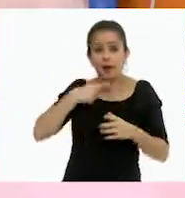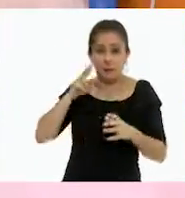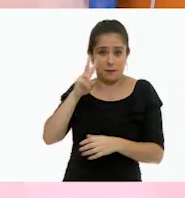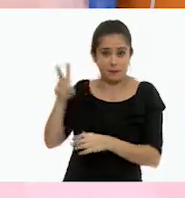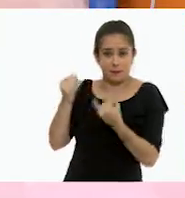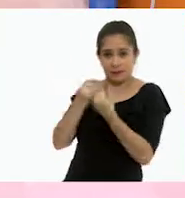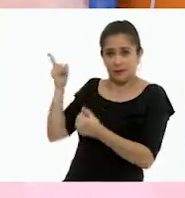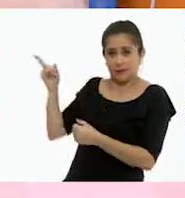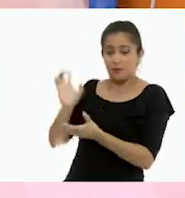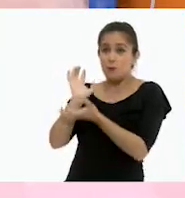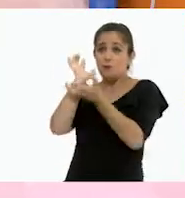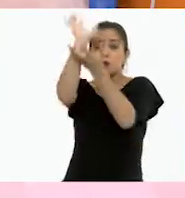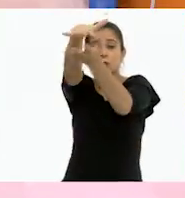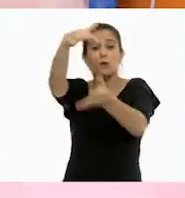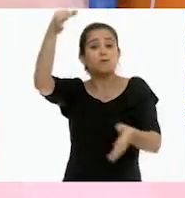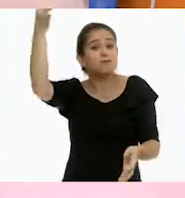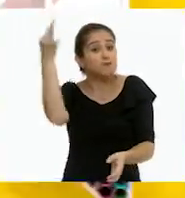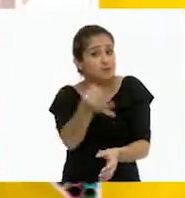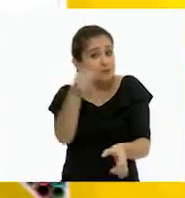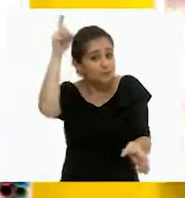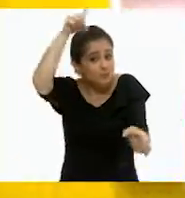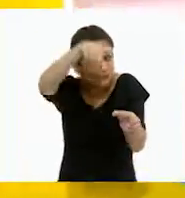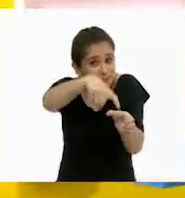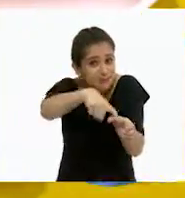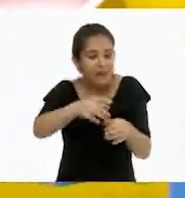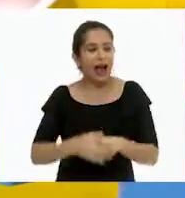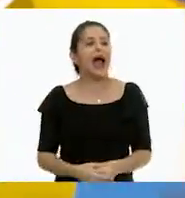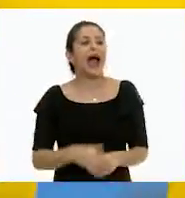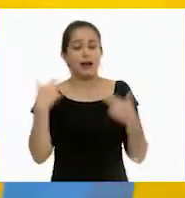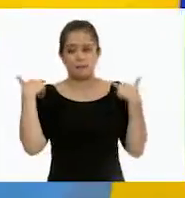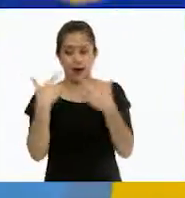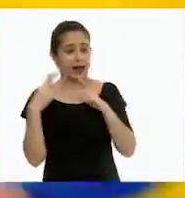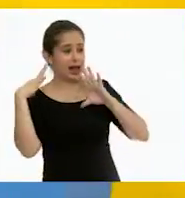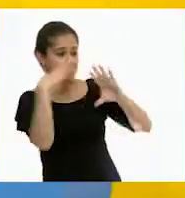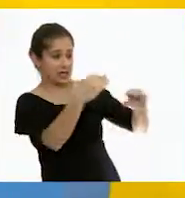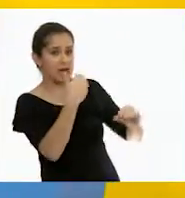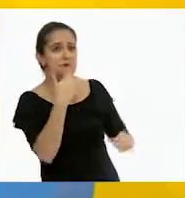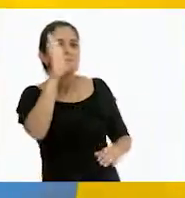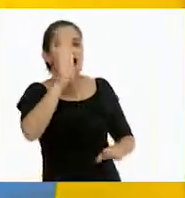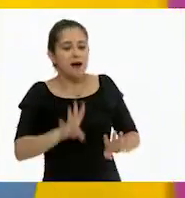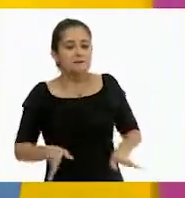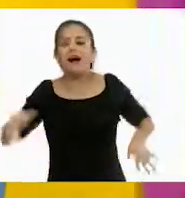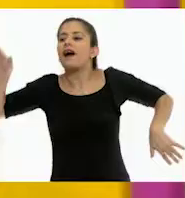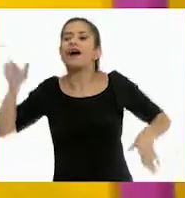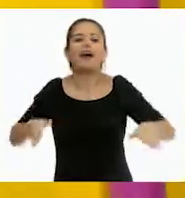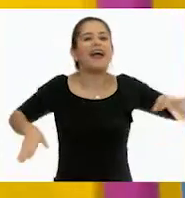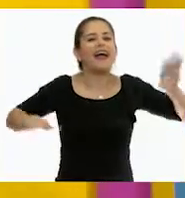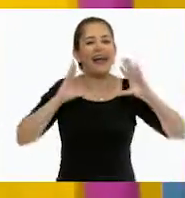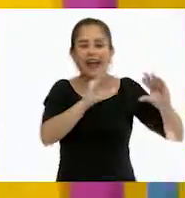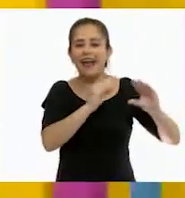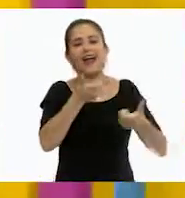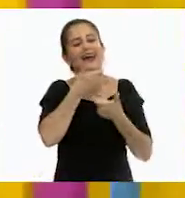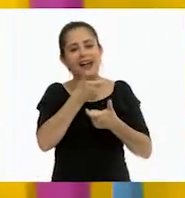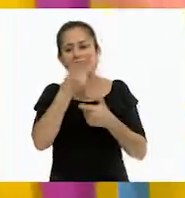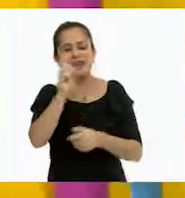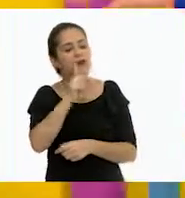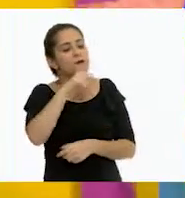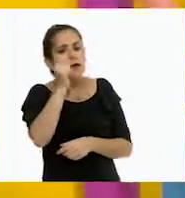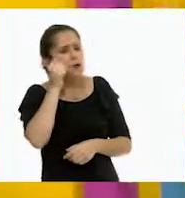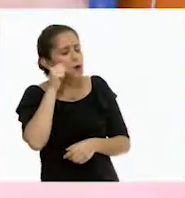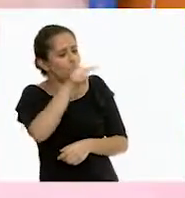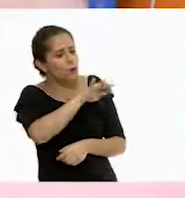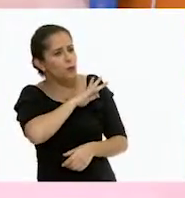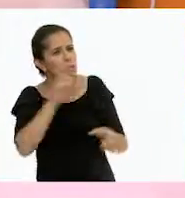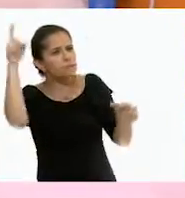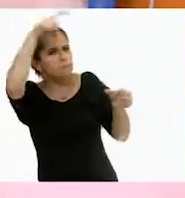Hasta que... Ah, oye, te enseñó muy bien, nada más que te enseñó como ballet, pero no importa, de todos modos lo lograste. ¿Y cómo